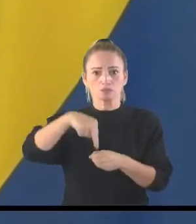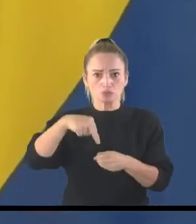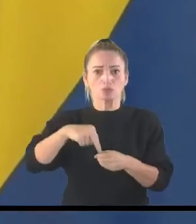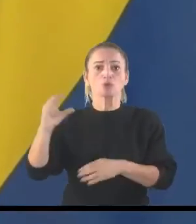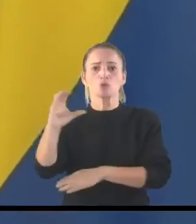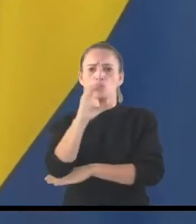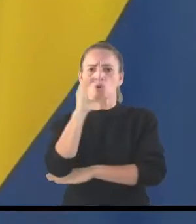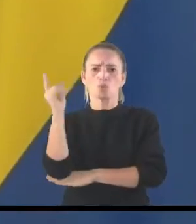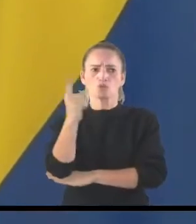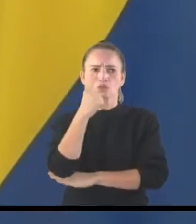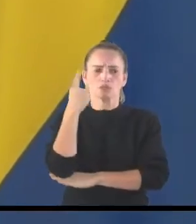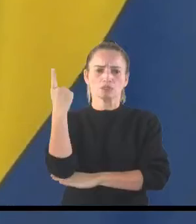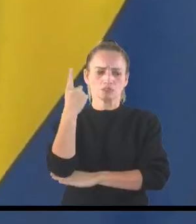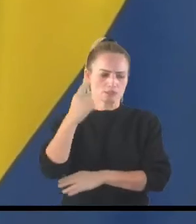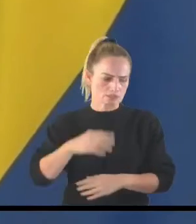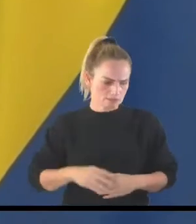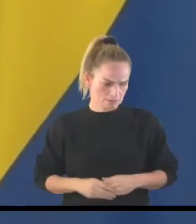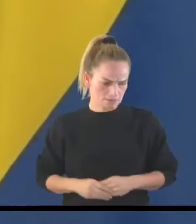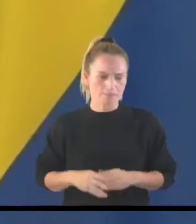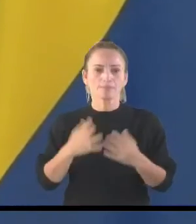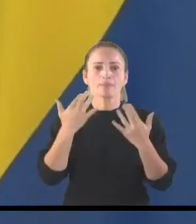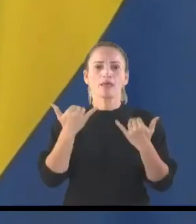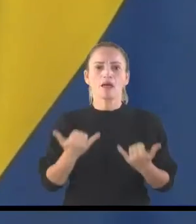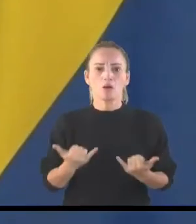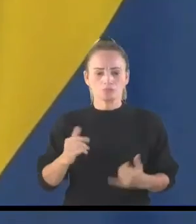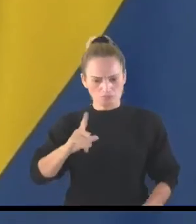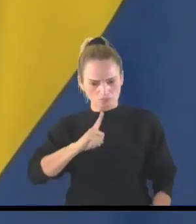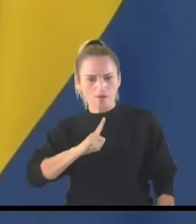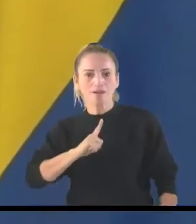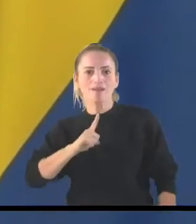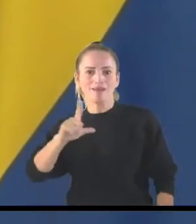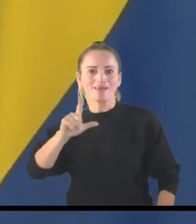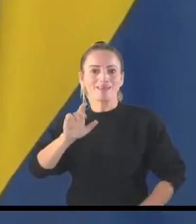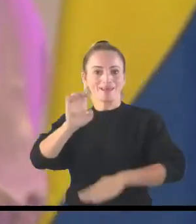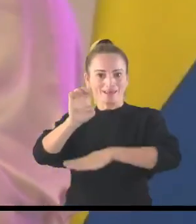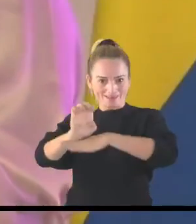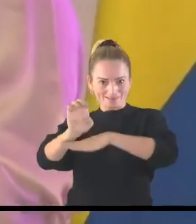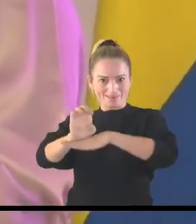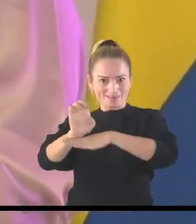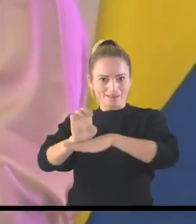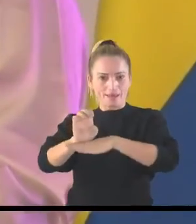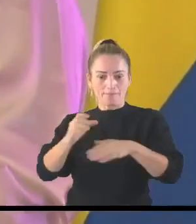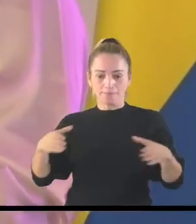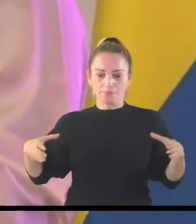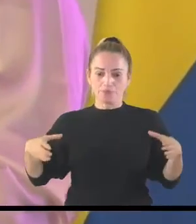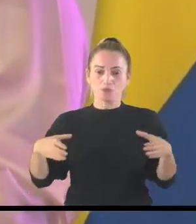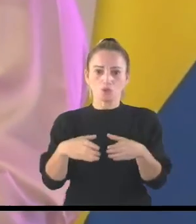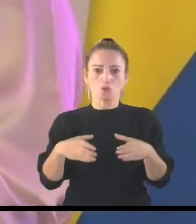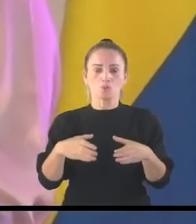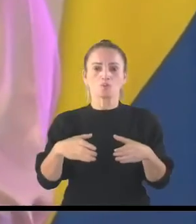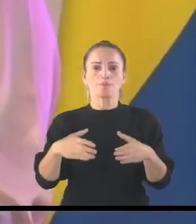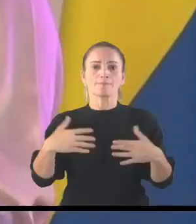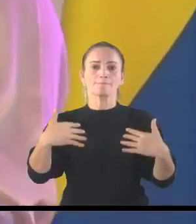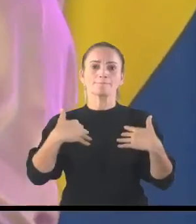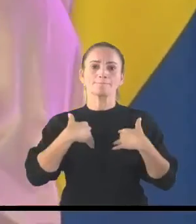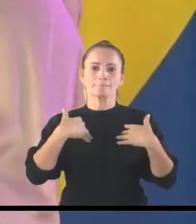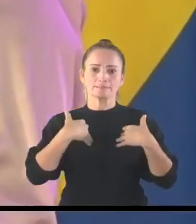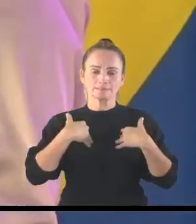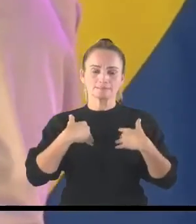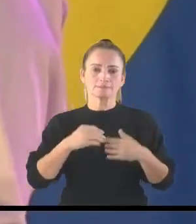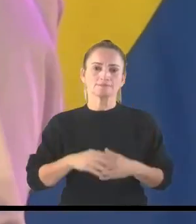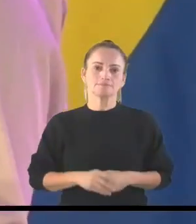el país en general, llegó a liderar una entidad, la Unidad para las Víctimas,